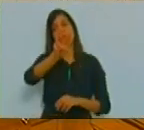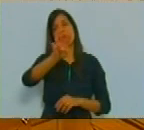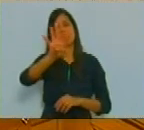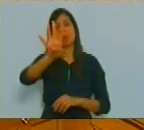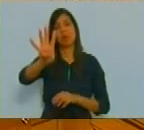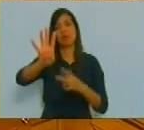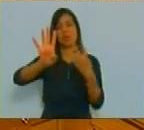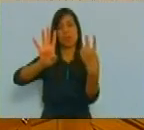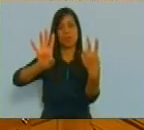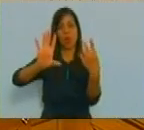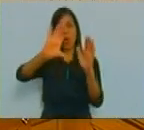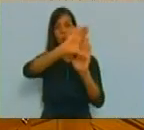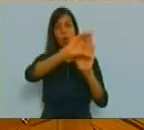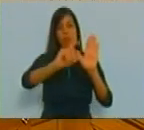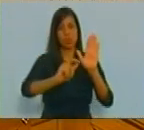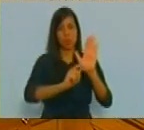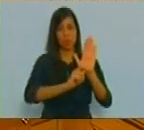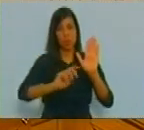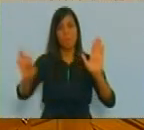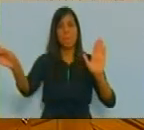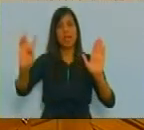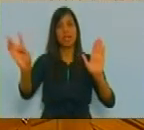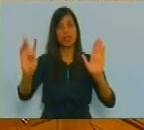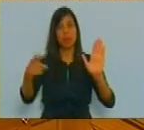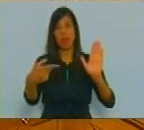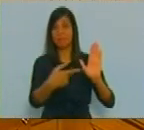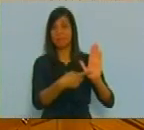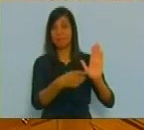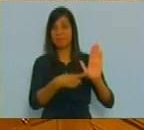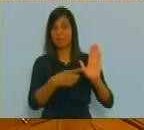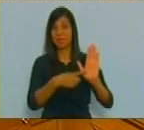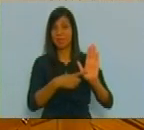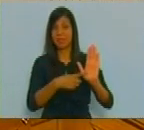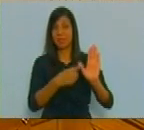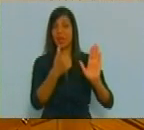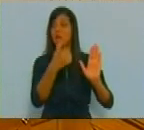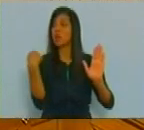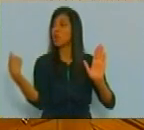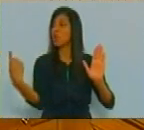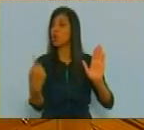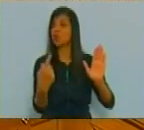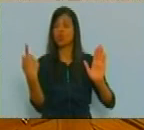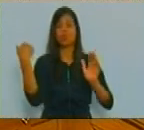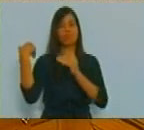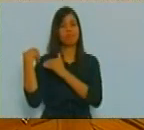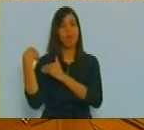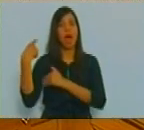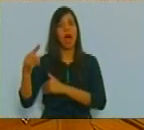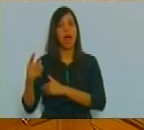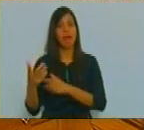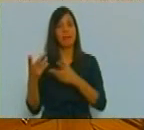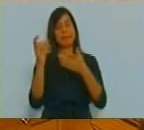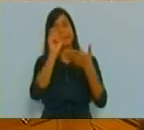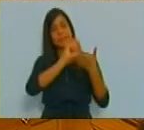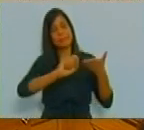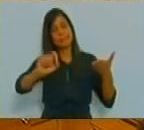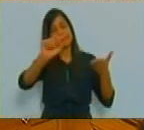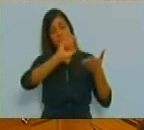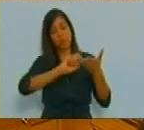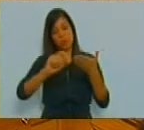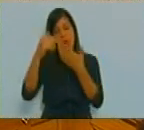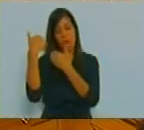de la constitución nos da la potestad facultativa para trabajar en la redacción